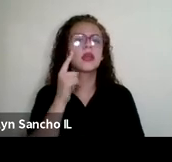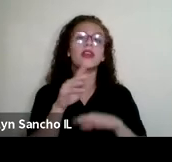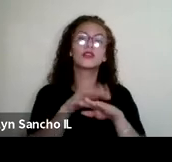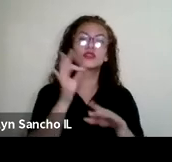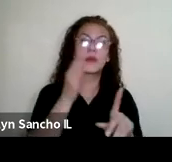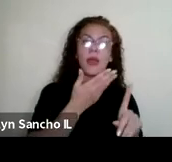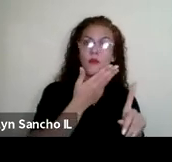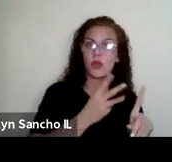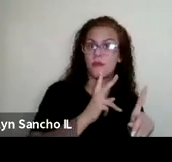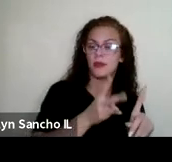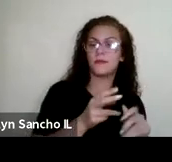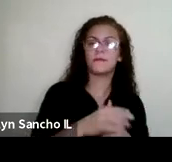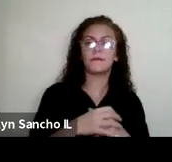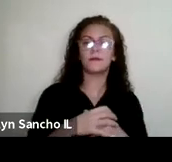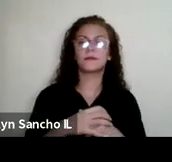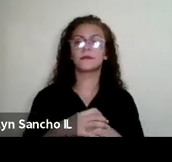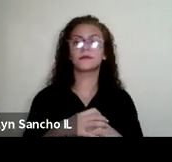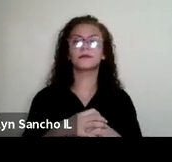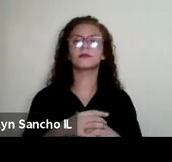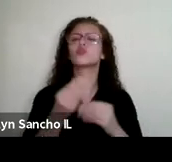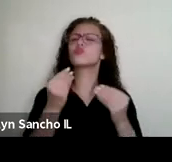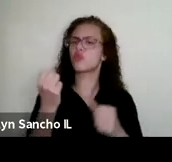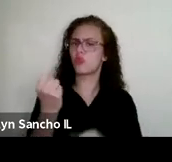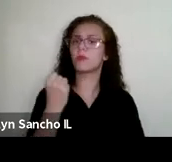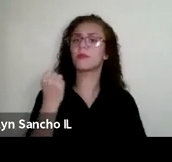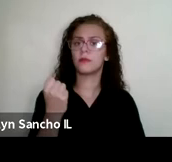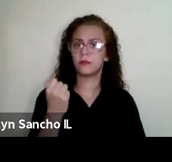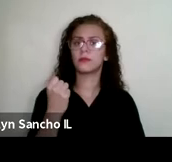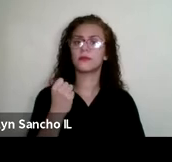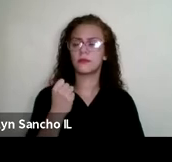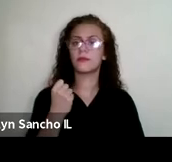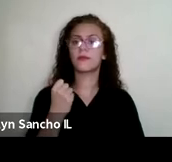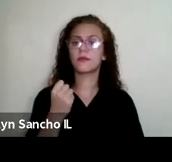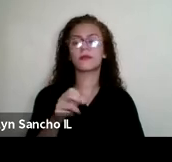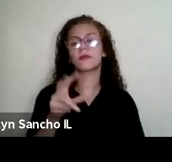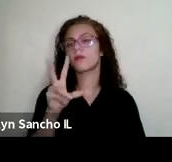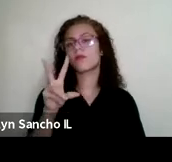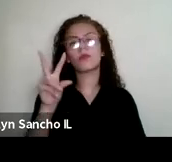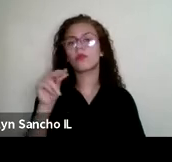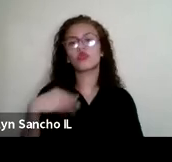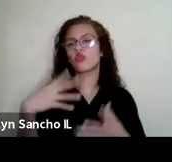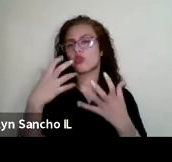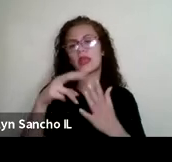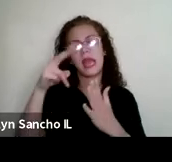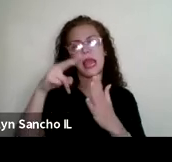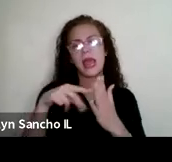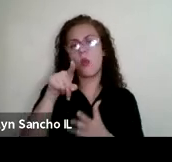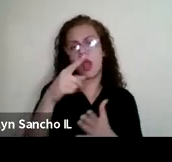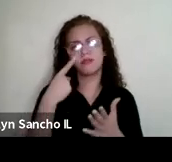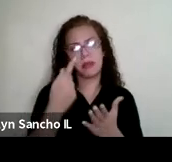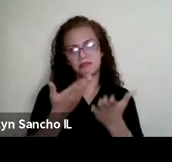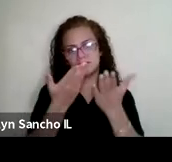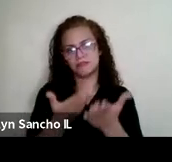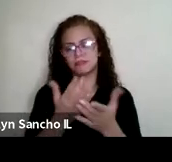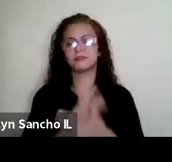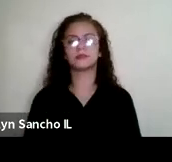mujer, ¿verdad? Son muy fuertes, ¿verdad? No quiero leerlos, ahí se los dejo,